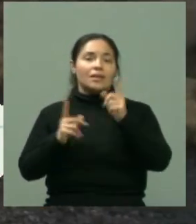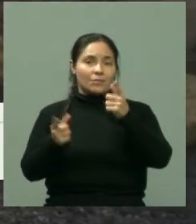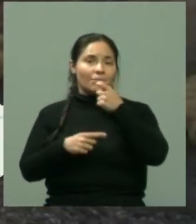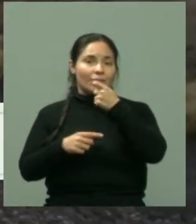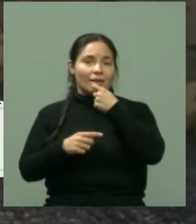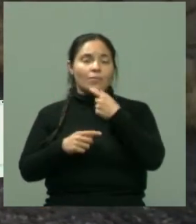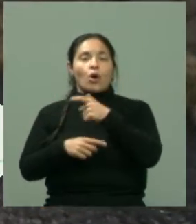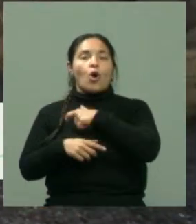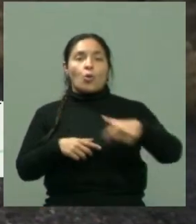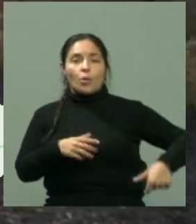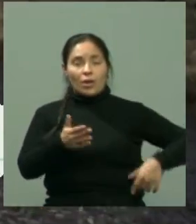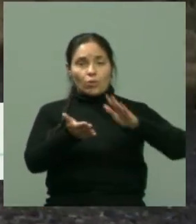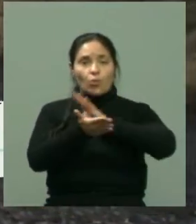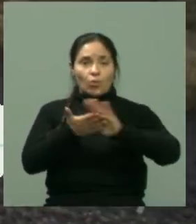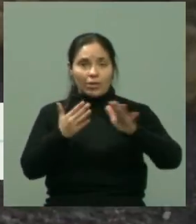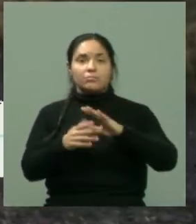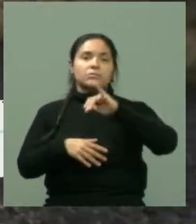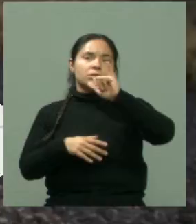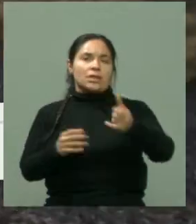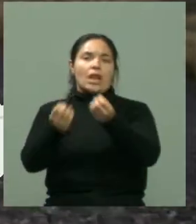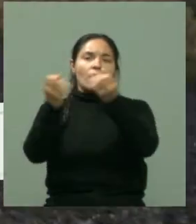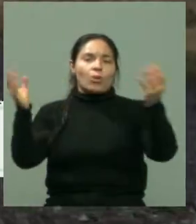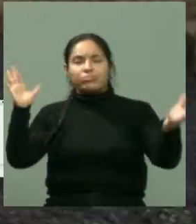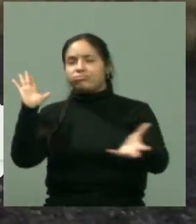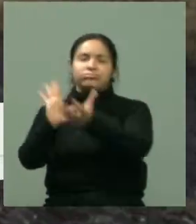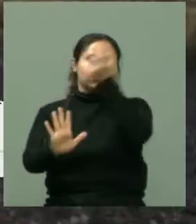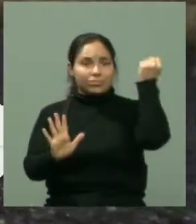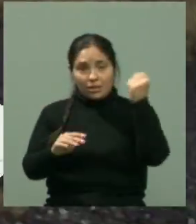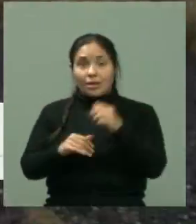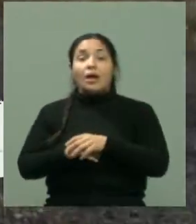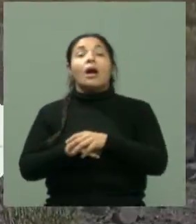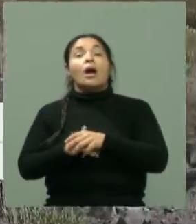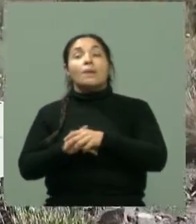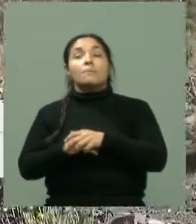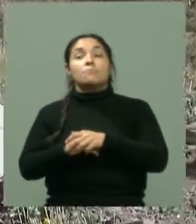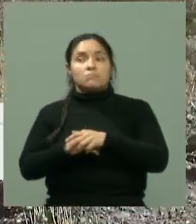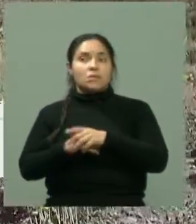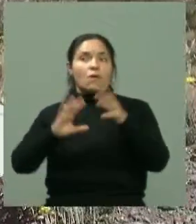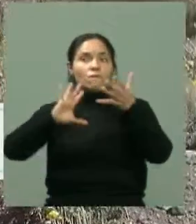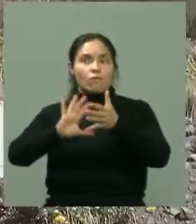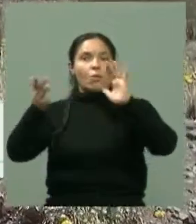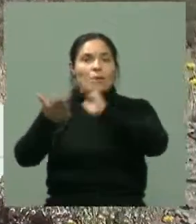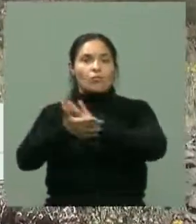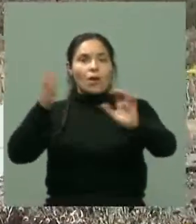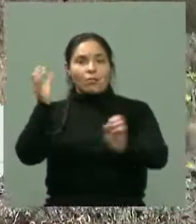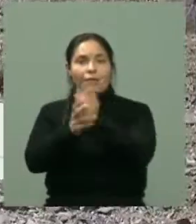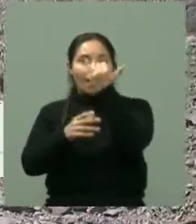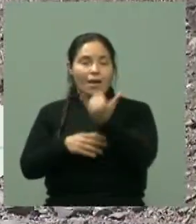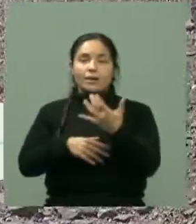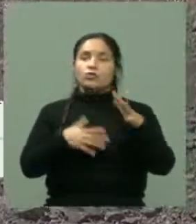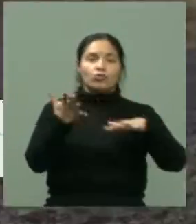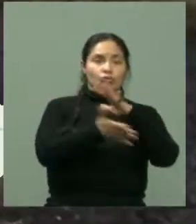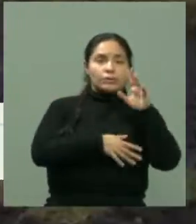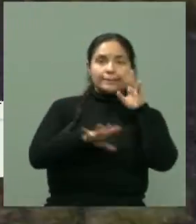del nuevo gobierno que es más extractivista, son distintos modelos que se han ido instalando y que nos obligan a nosotros como sociedad a debatir el tema,